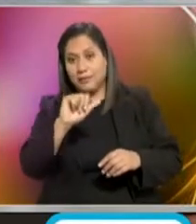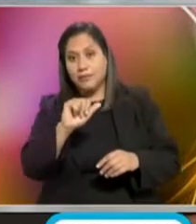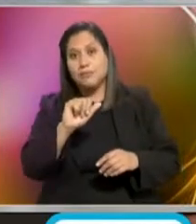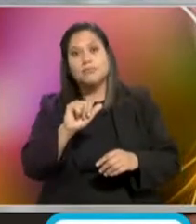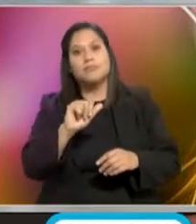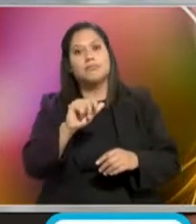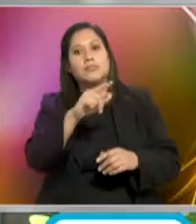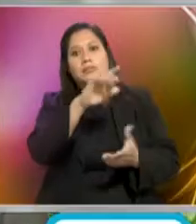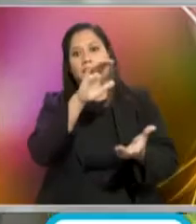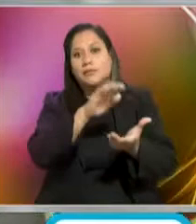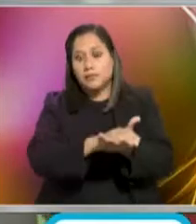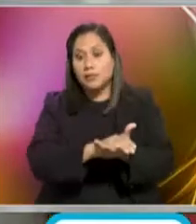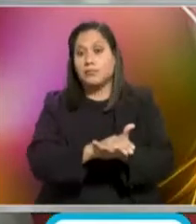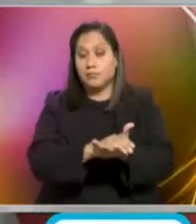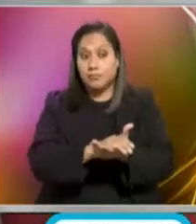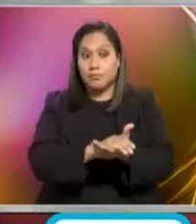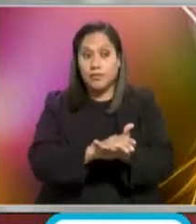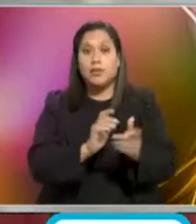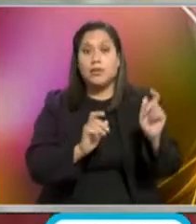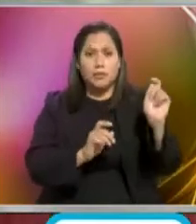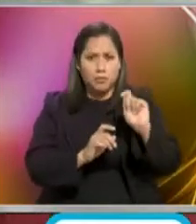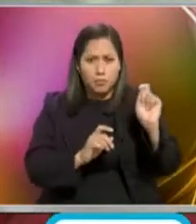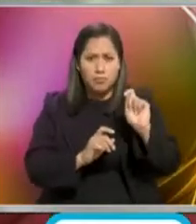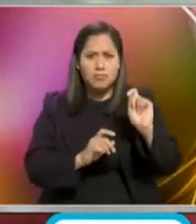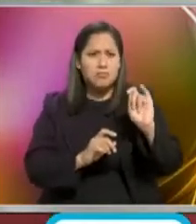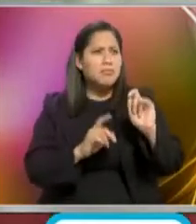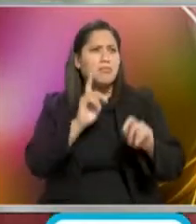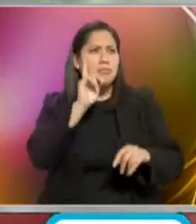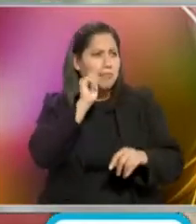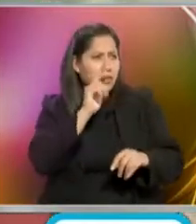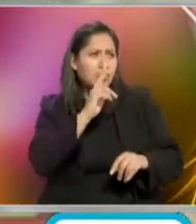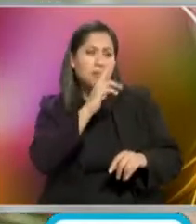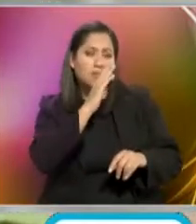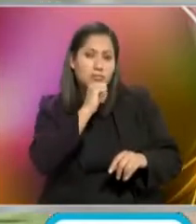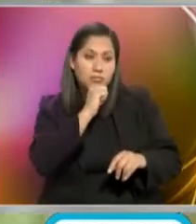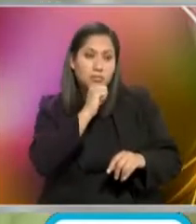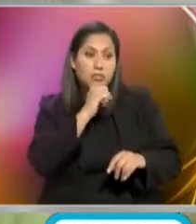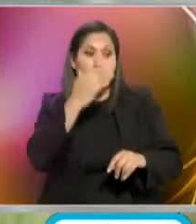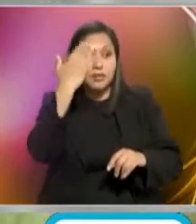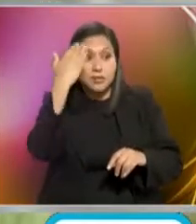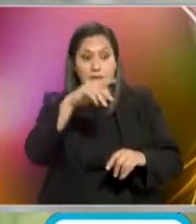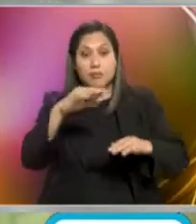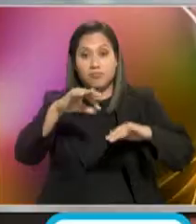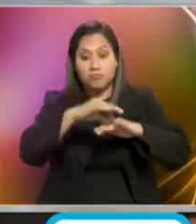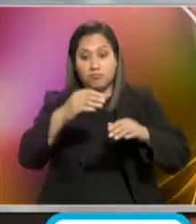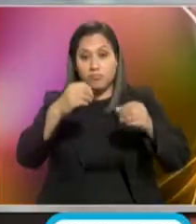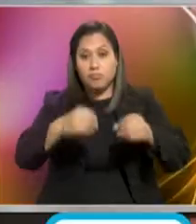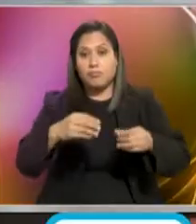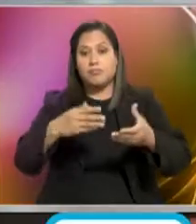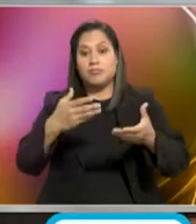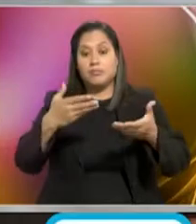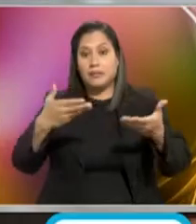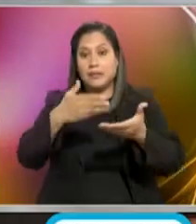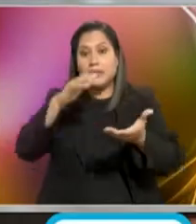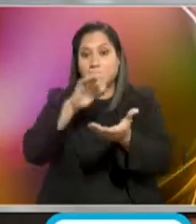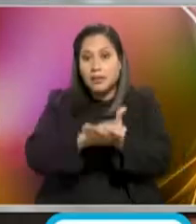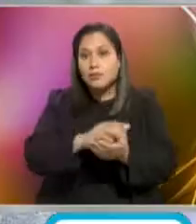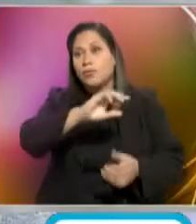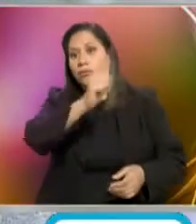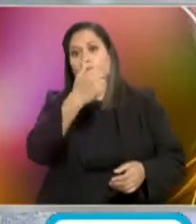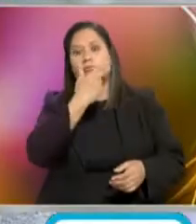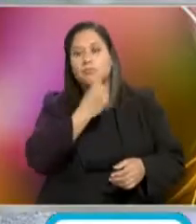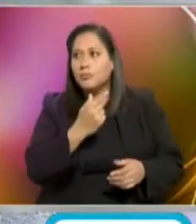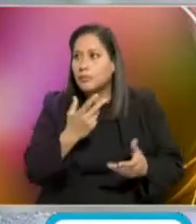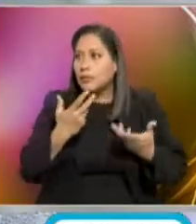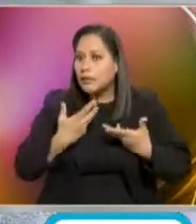casa. Sí. Sí, eran novios y un día le dijo, oye, no puedo verte mañana. Se enteró que se comprometió y que se casó con otro tipo. No es ¿Cómo? Sí,